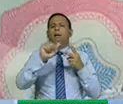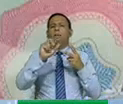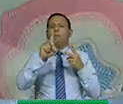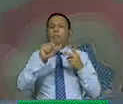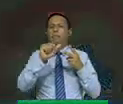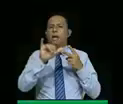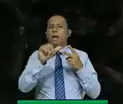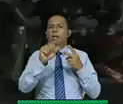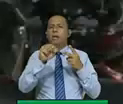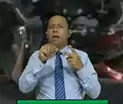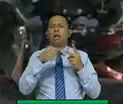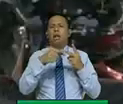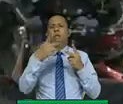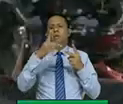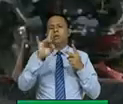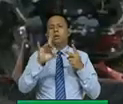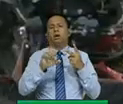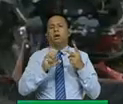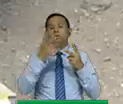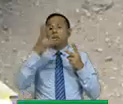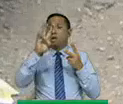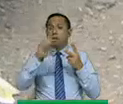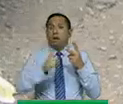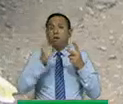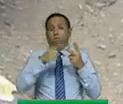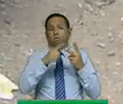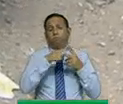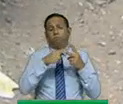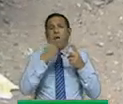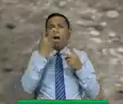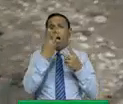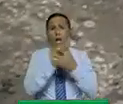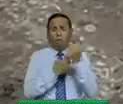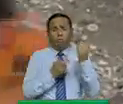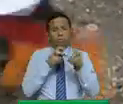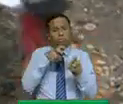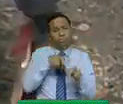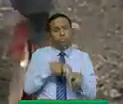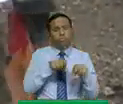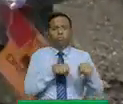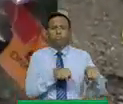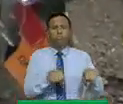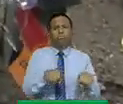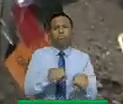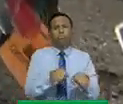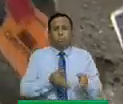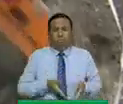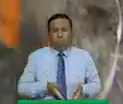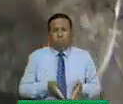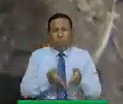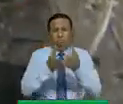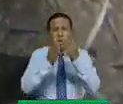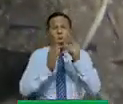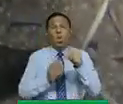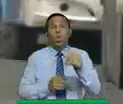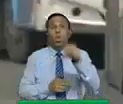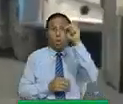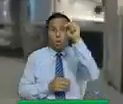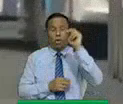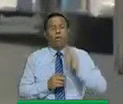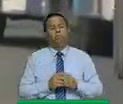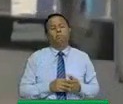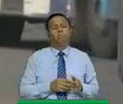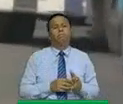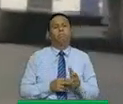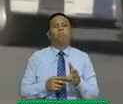años. Ambos se movilizaban sobre esta motocicleta. Iban por la vía perimetral con dirección hacia el norte de la ciudad. De pronto se